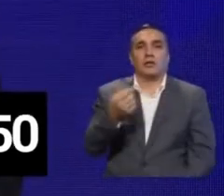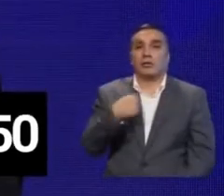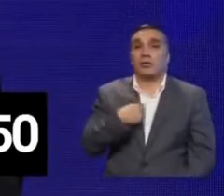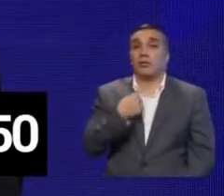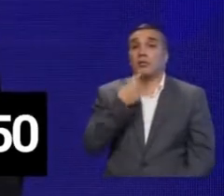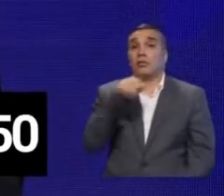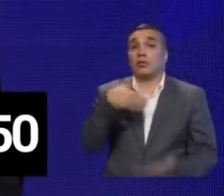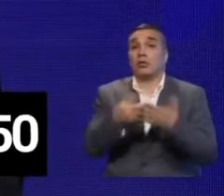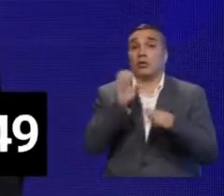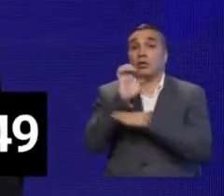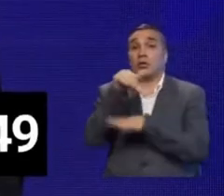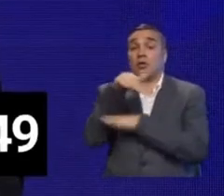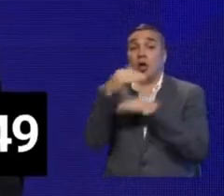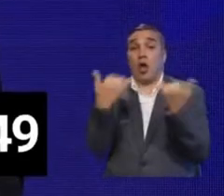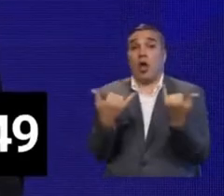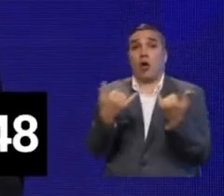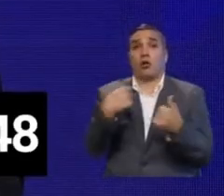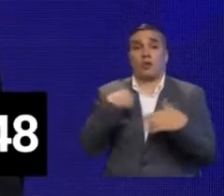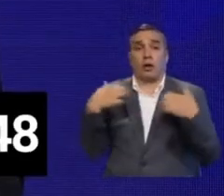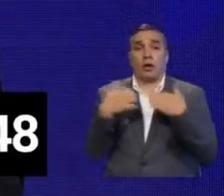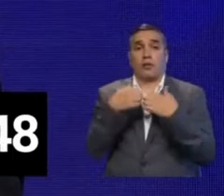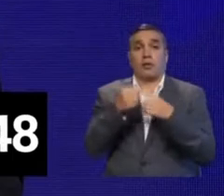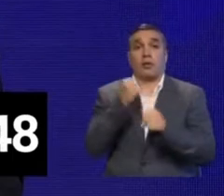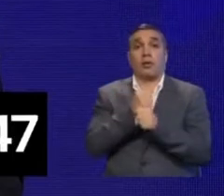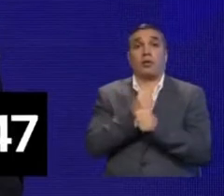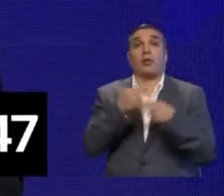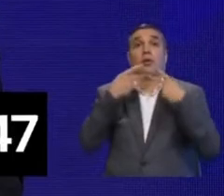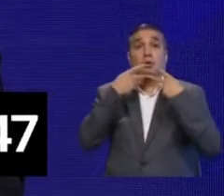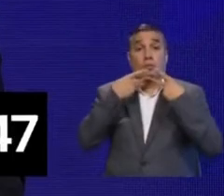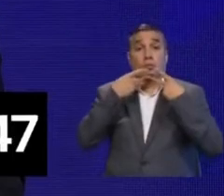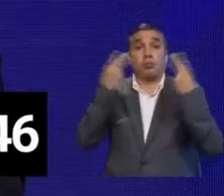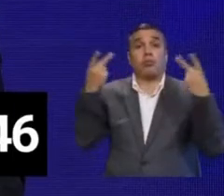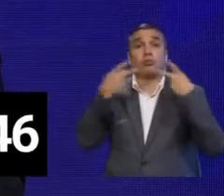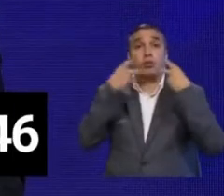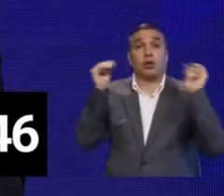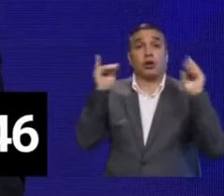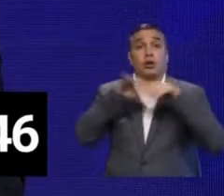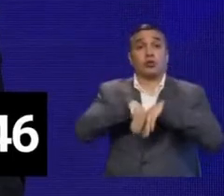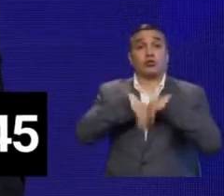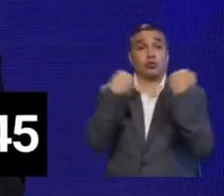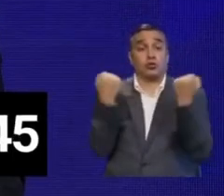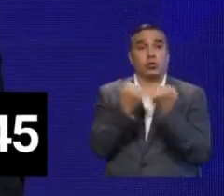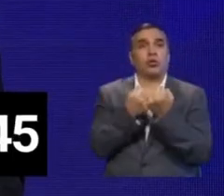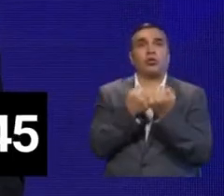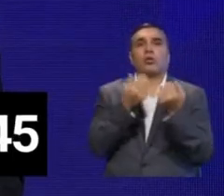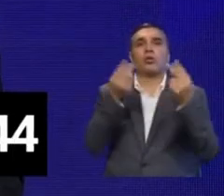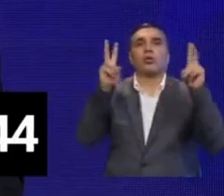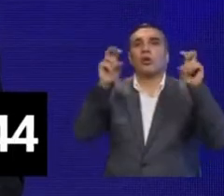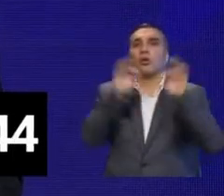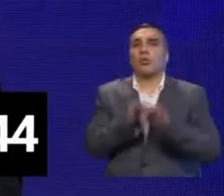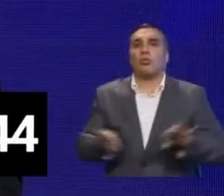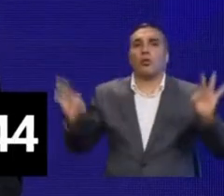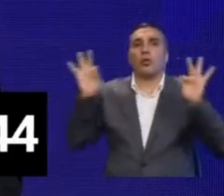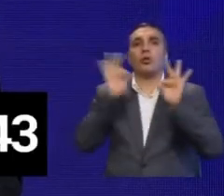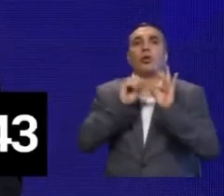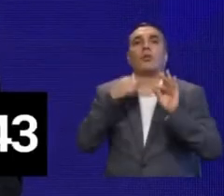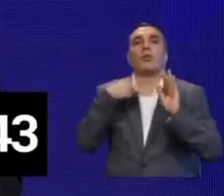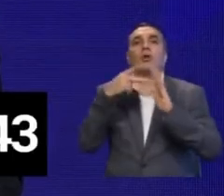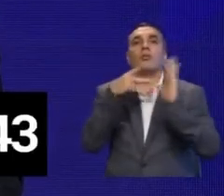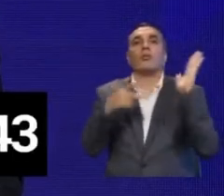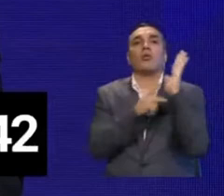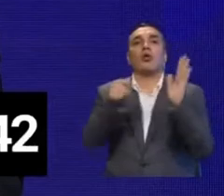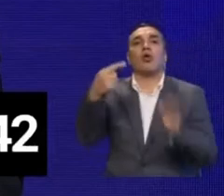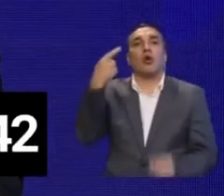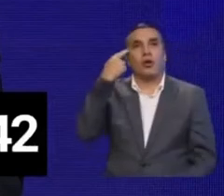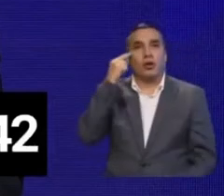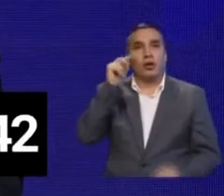decirle, ecuatorianos, que en este momento mi equipo de trabajo está publicando en mis redes sociales los lineamientos fundamentales de mi programa de gobierno